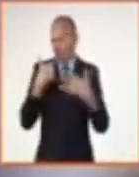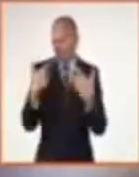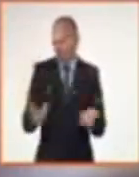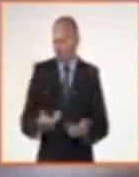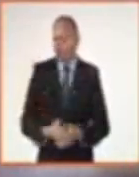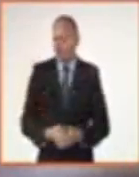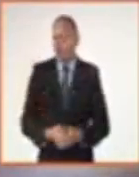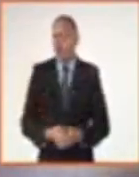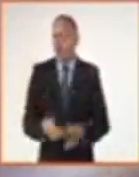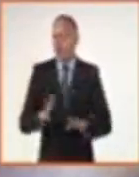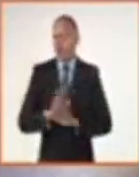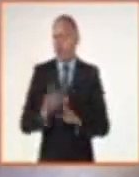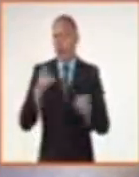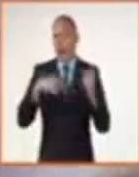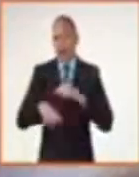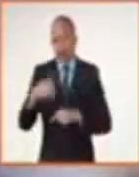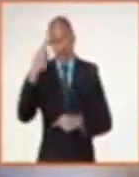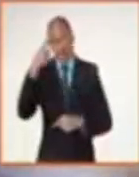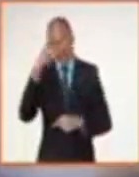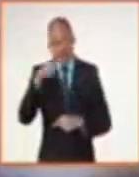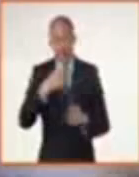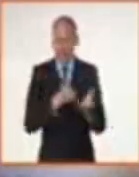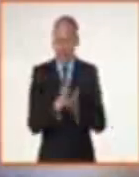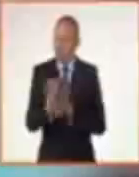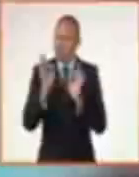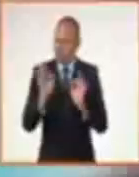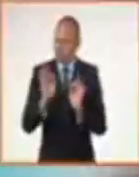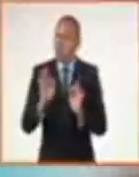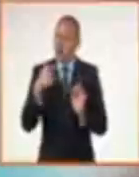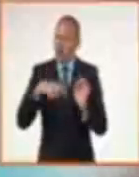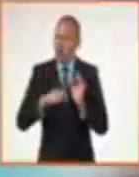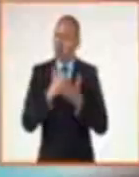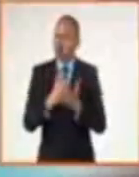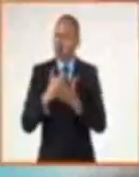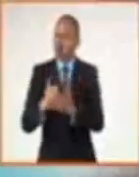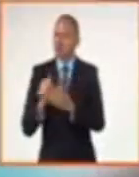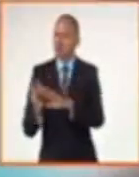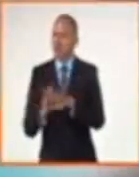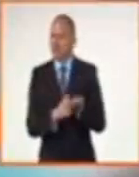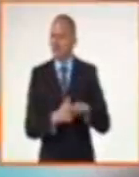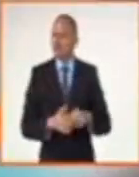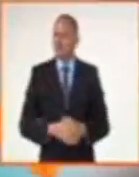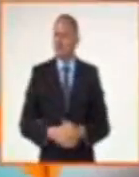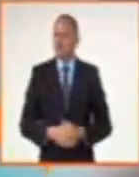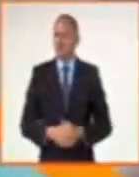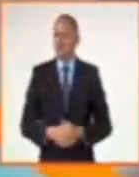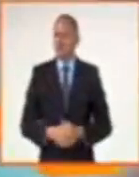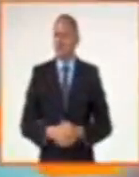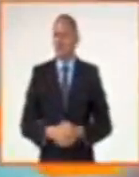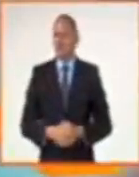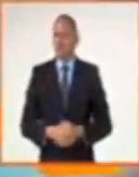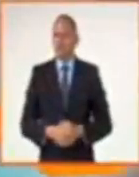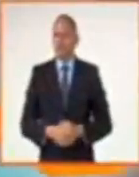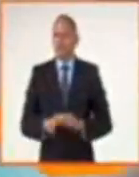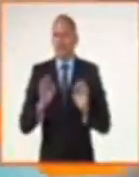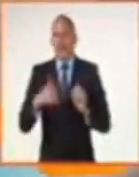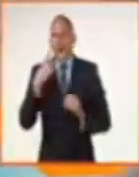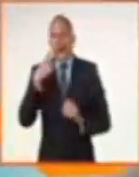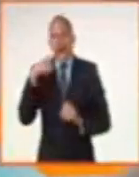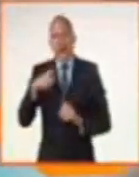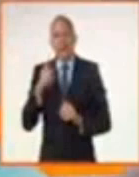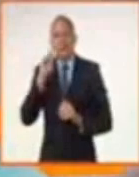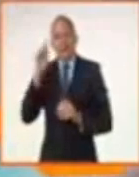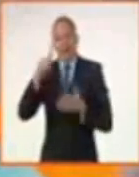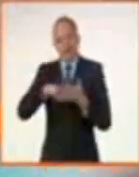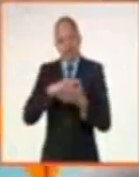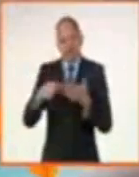se unieron y estoy segura que van a seguir haciéndolo, ahora más que nunca. Primero que tiene todos los factores de la sociedad, obreros, campesinos,